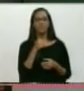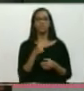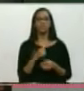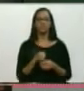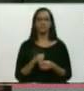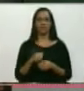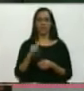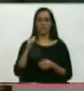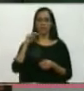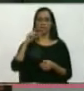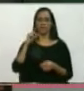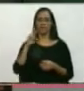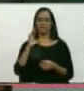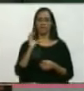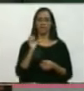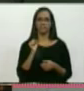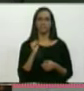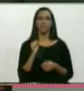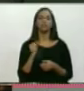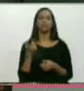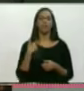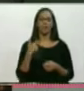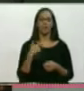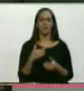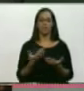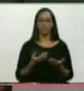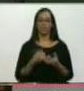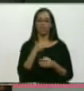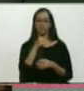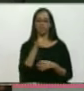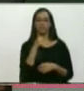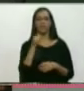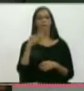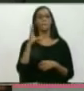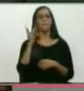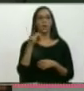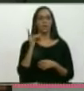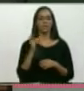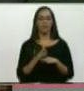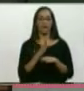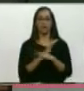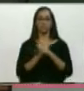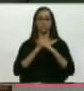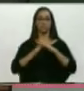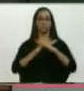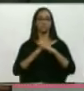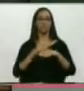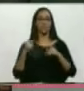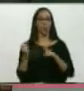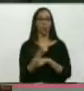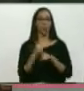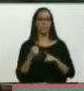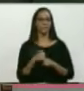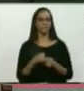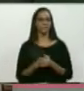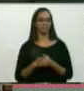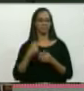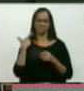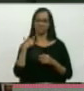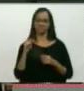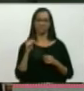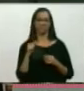Andrés Salari, el cual tuvimos la oportunidad de estarlo entrevistando en Bolivia antes del golpe. Le tocó irse de